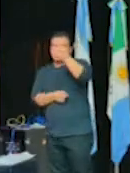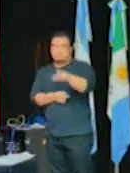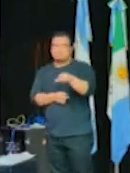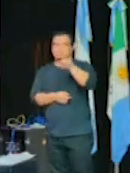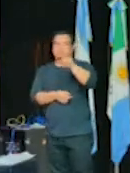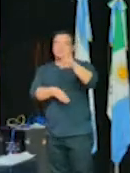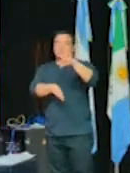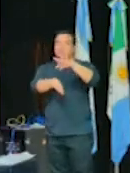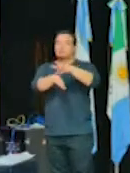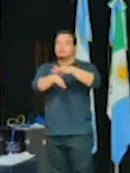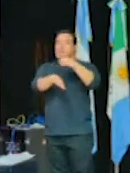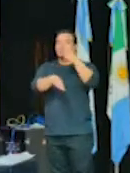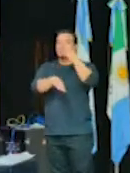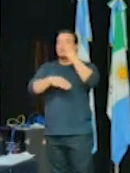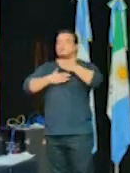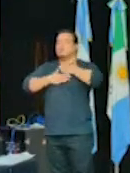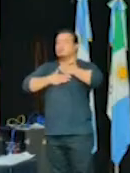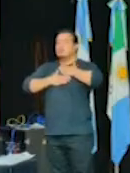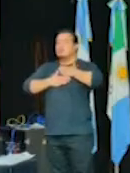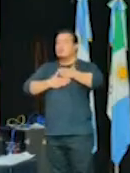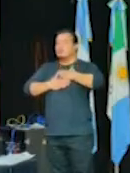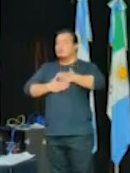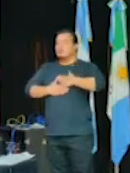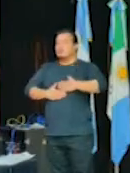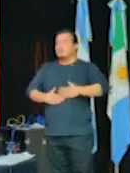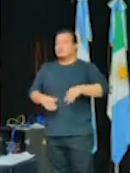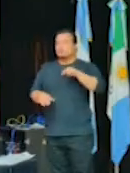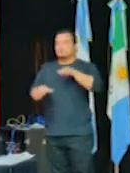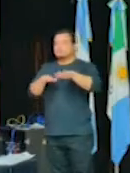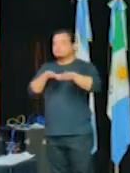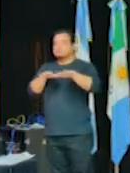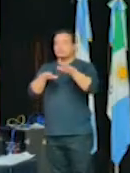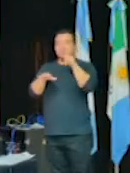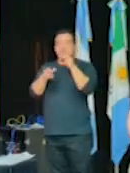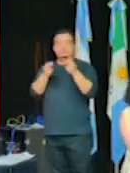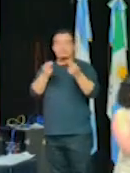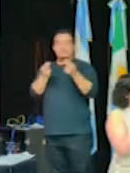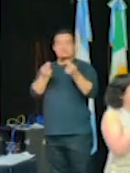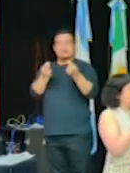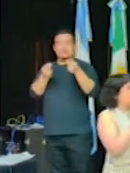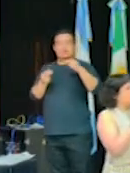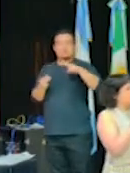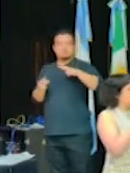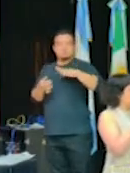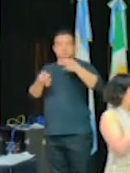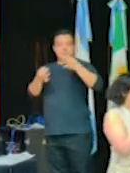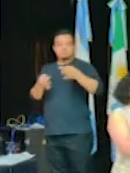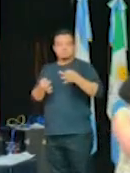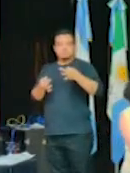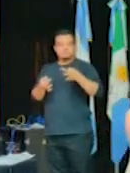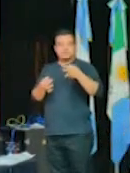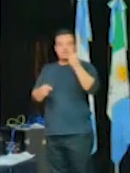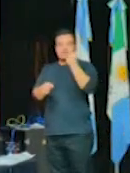médico que parece muy relajado, que parece con una situación económica muy solvente, en condiciones de